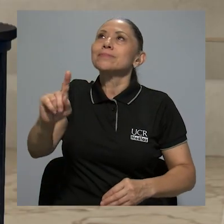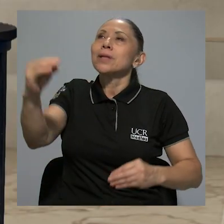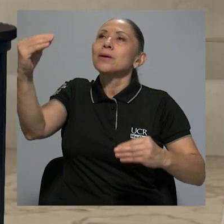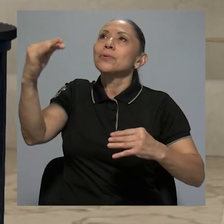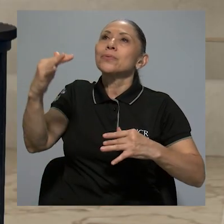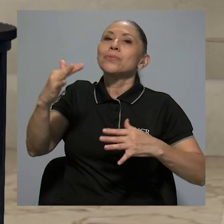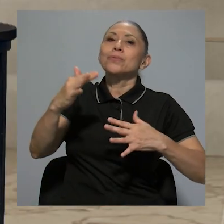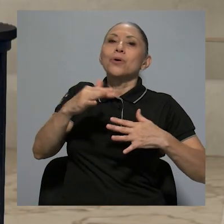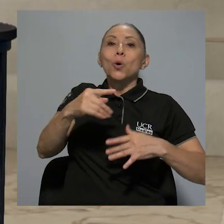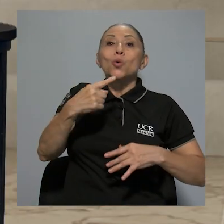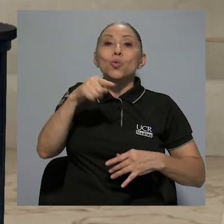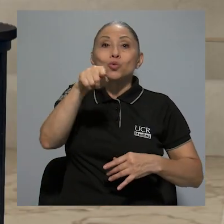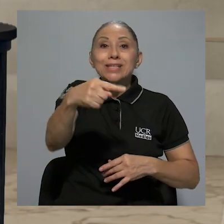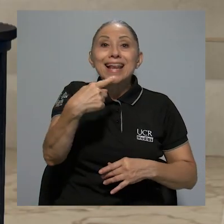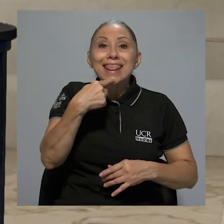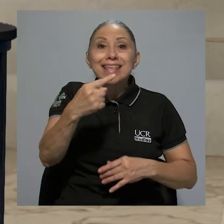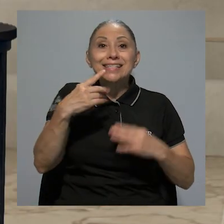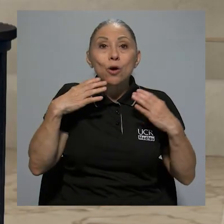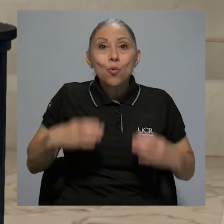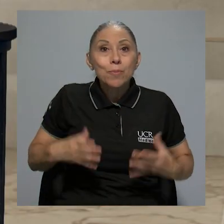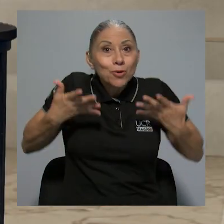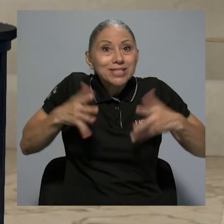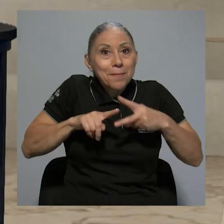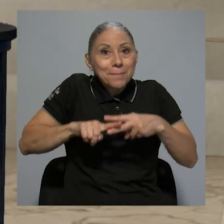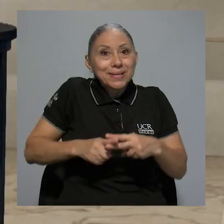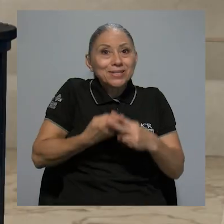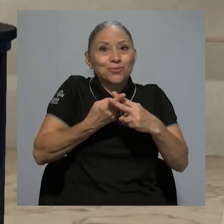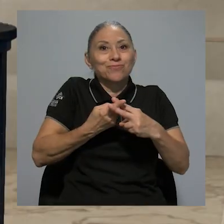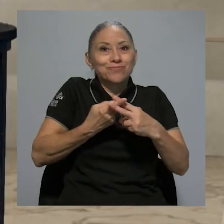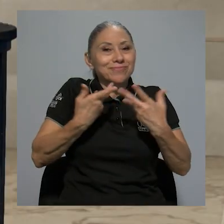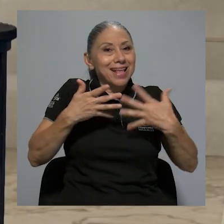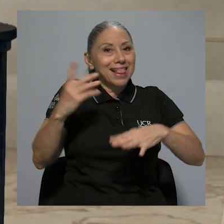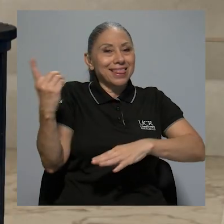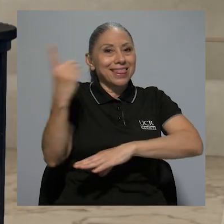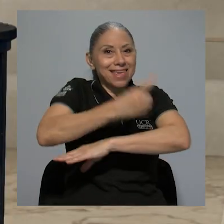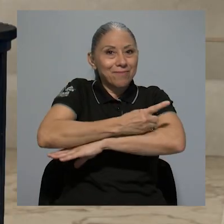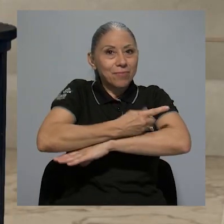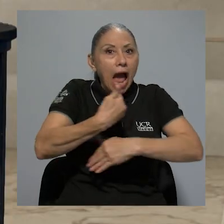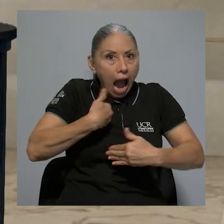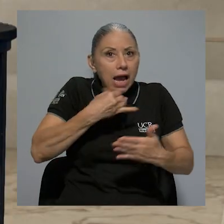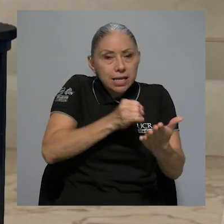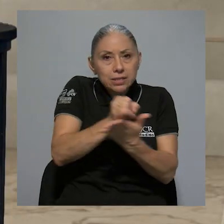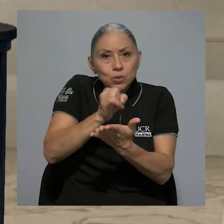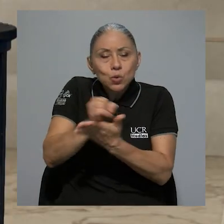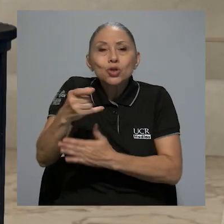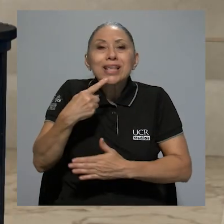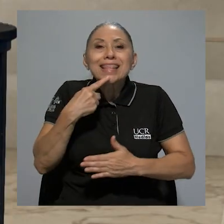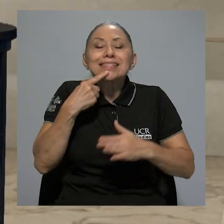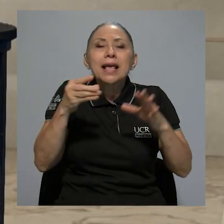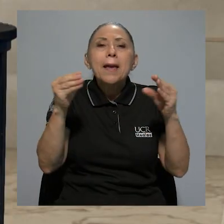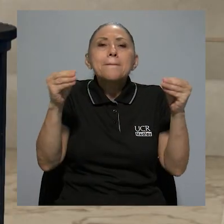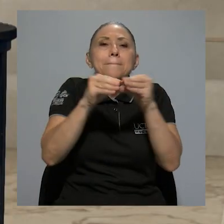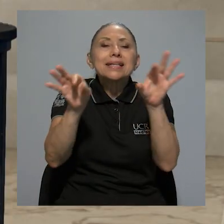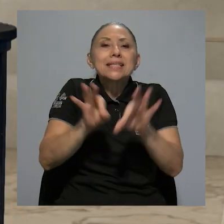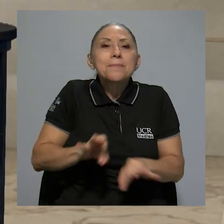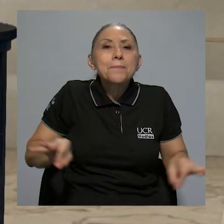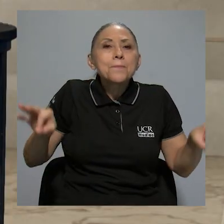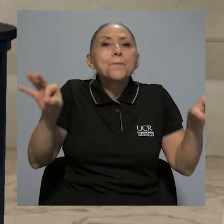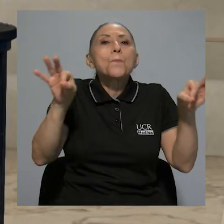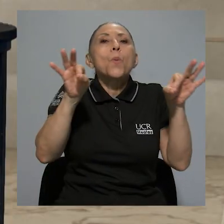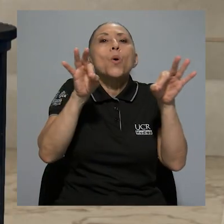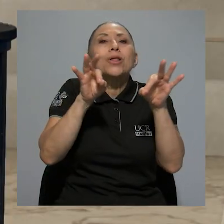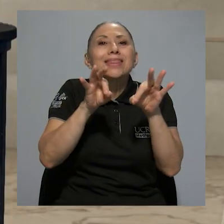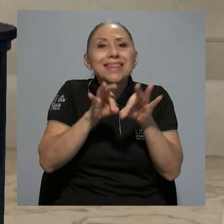cuerpo que ya empezó el día. O sea, eso es lo que usted necesita. Incluso hay estudios que dicen que es más importante que suprimir